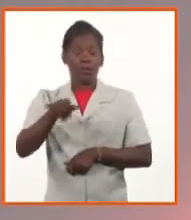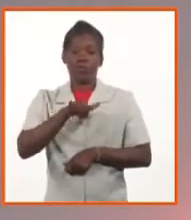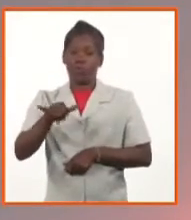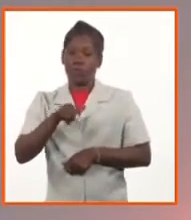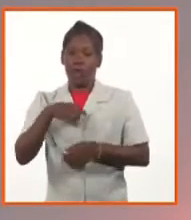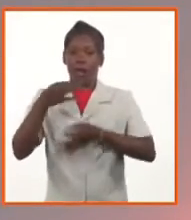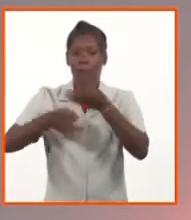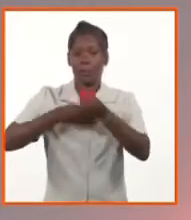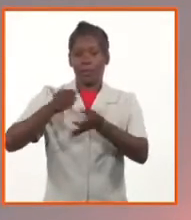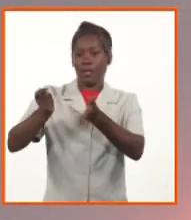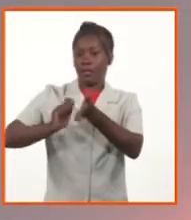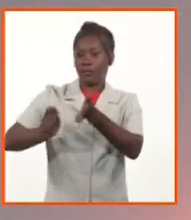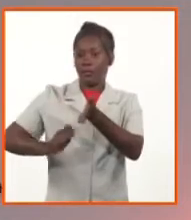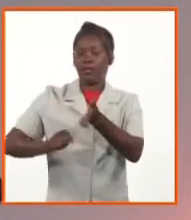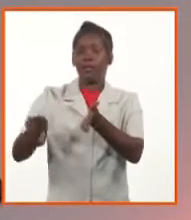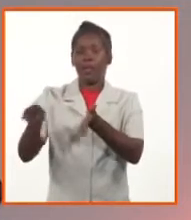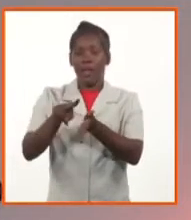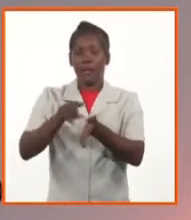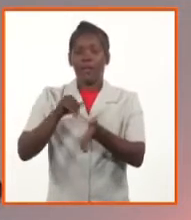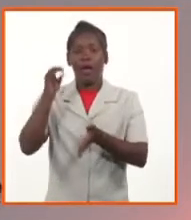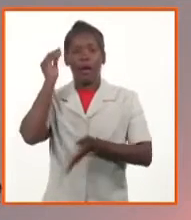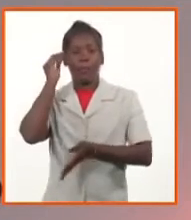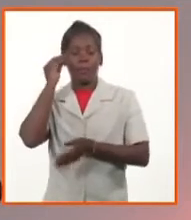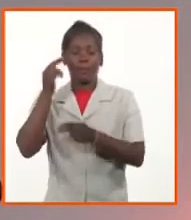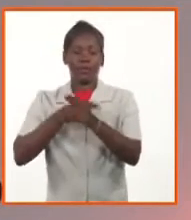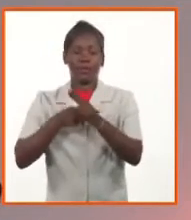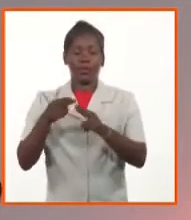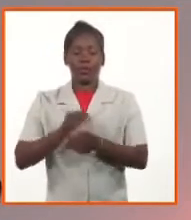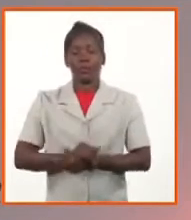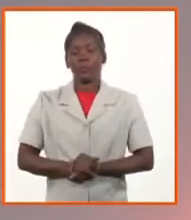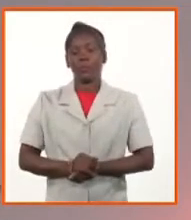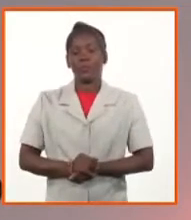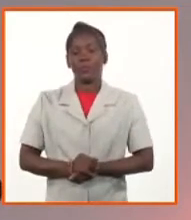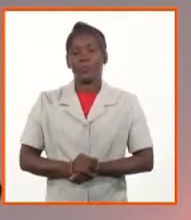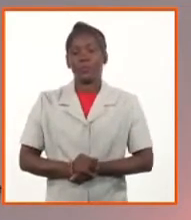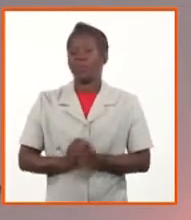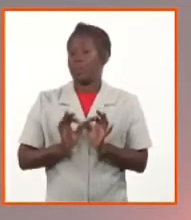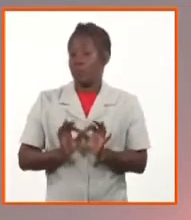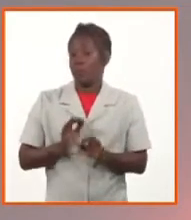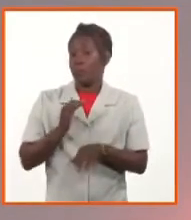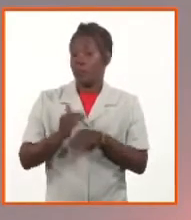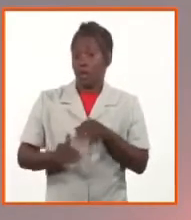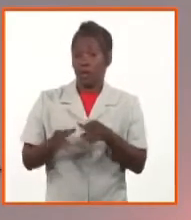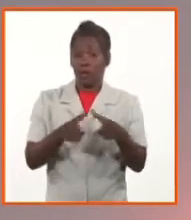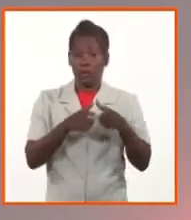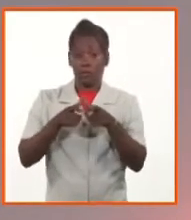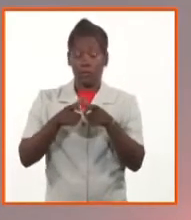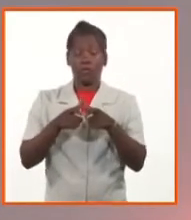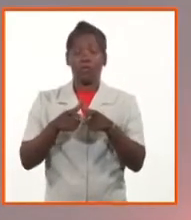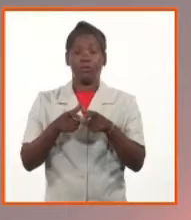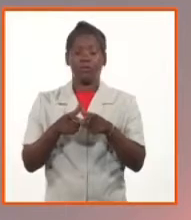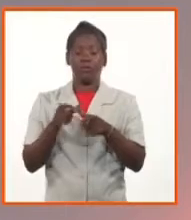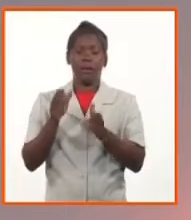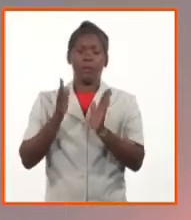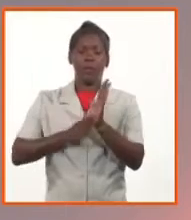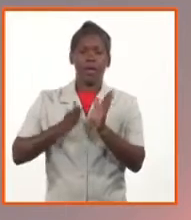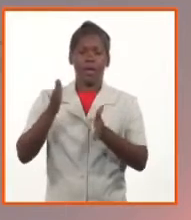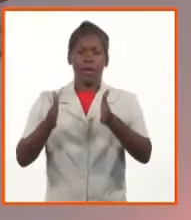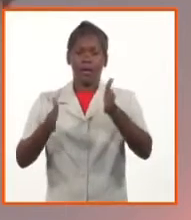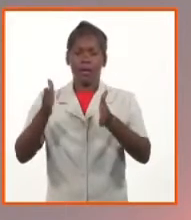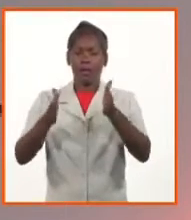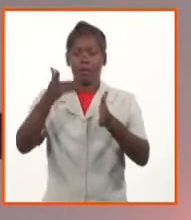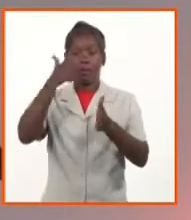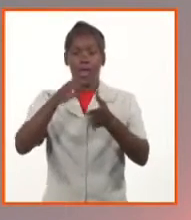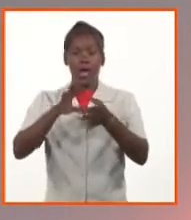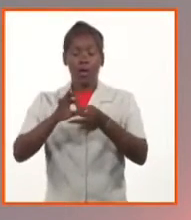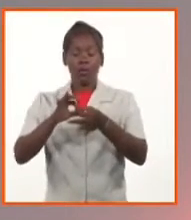obra ensayística. Ahora mismo, Randy, por ejemplo, con todo lo que ha hecho la asociación, nada más en el mes de agosto, nosotros realizamos varias cruzadas literarias ahí